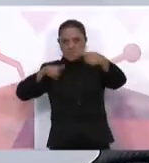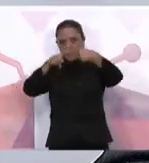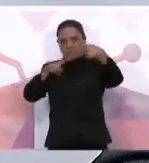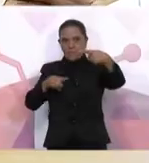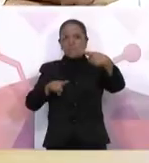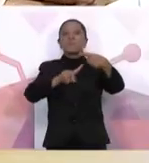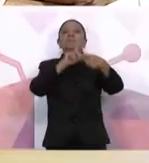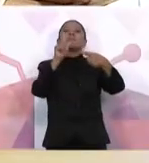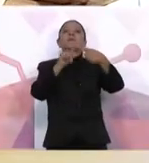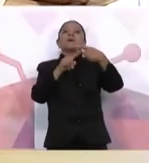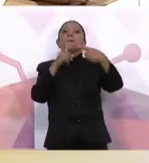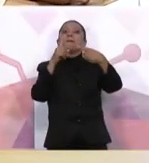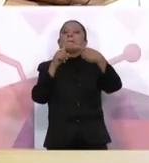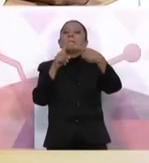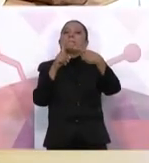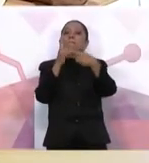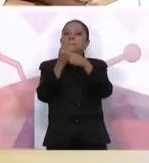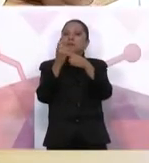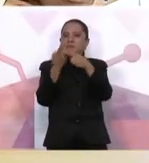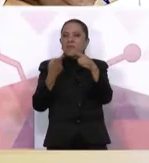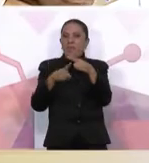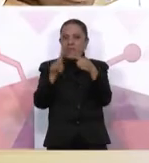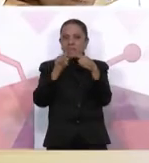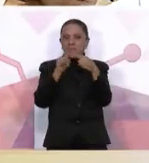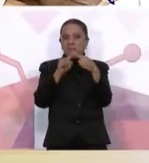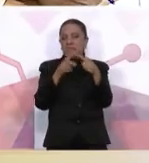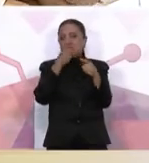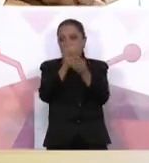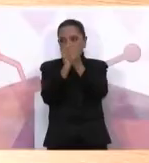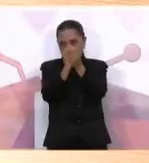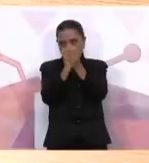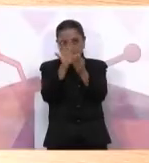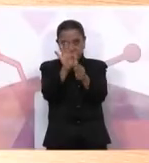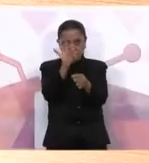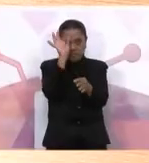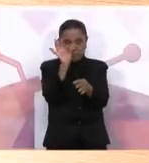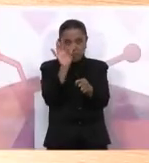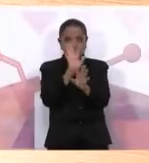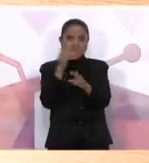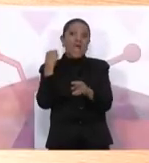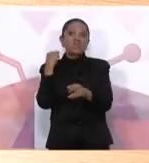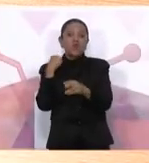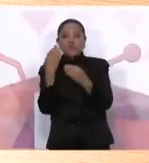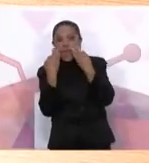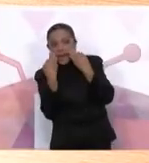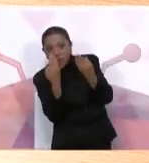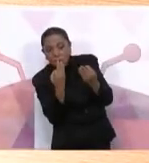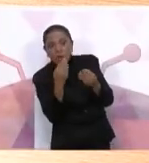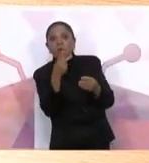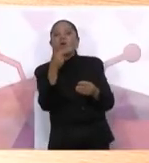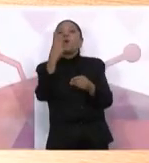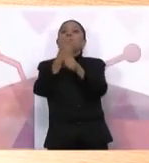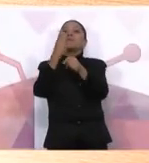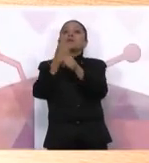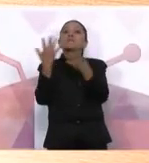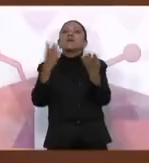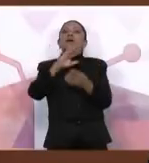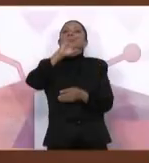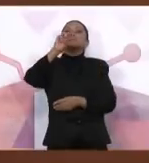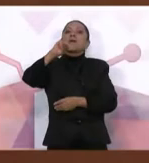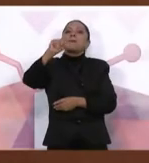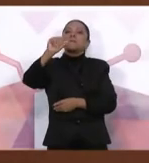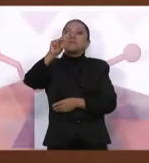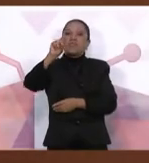primera ronda la inicia según el sorteo que se llevó a cabo ante notario público jorge meade ocaranza candidato del partido